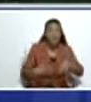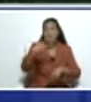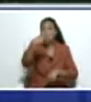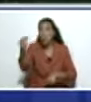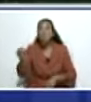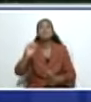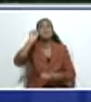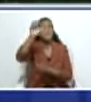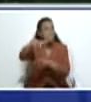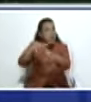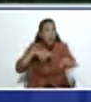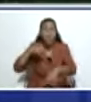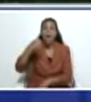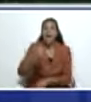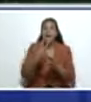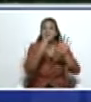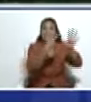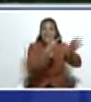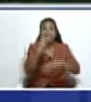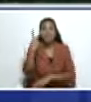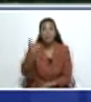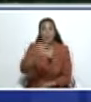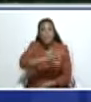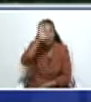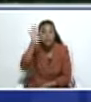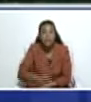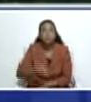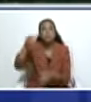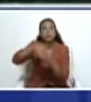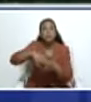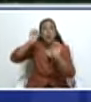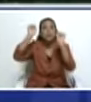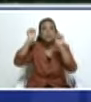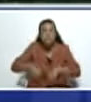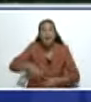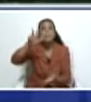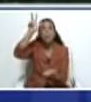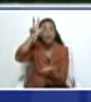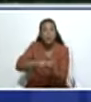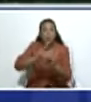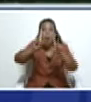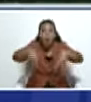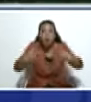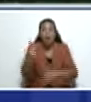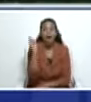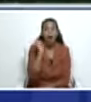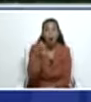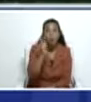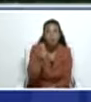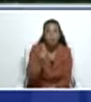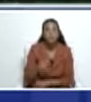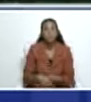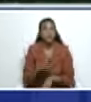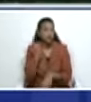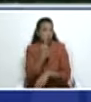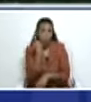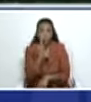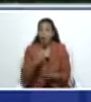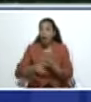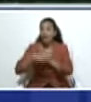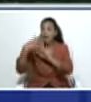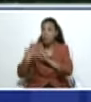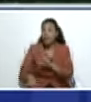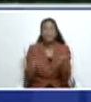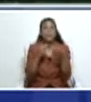votó, más del 72% para su aprobación. Así que nosotros somos la garantía